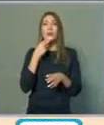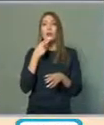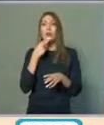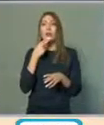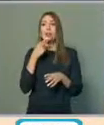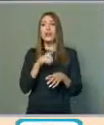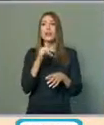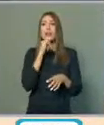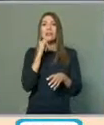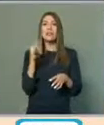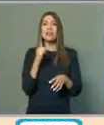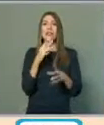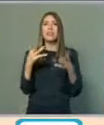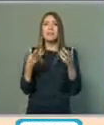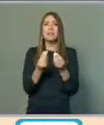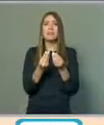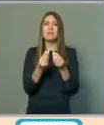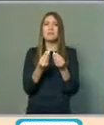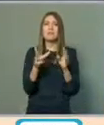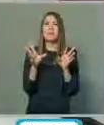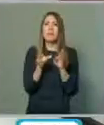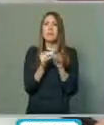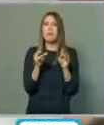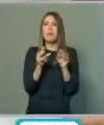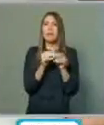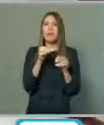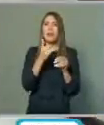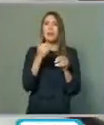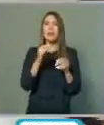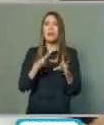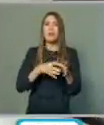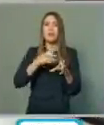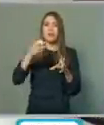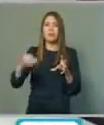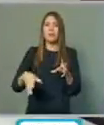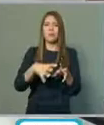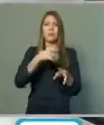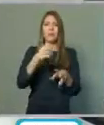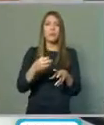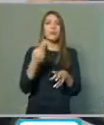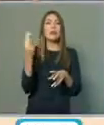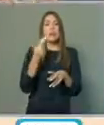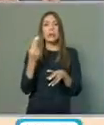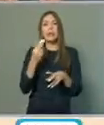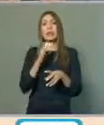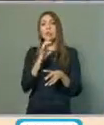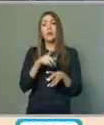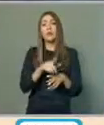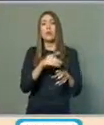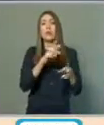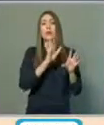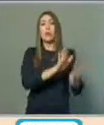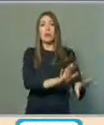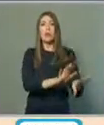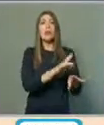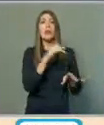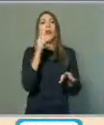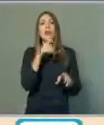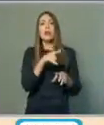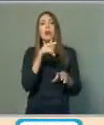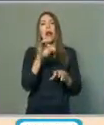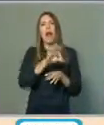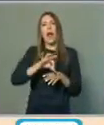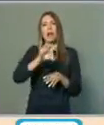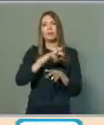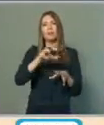pasar es que el espagueti se me va a pegar y van a salir así como plazos. ¿Por qué se me pegó? Porque no hicimos ese paso, ¿ok? Muy bien, entonces lo que voy a hacer va